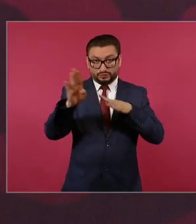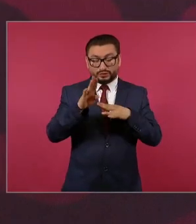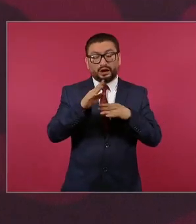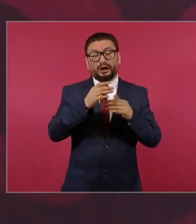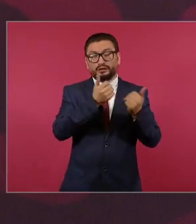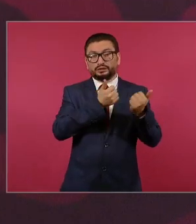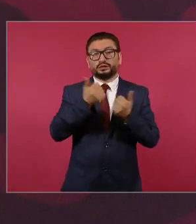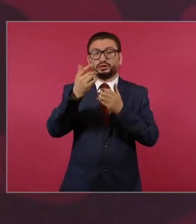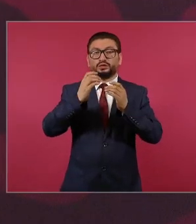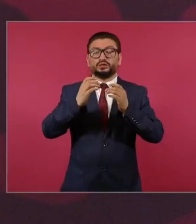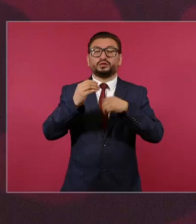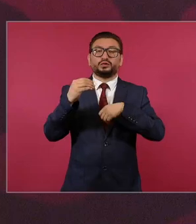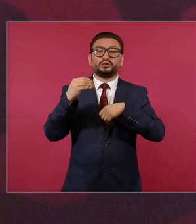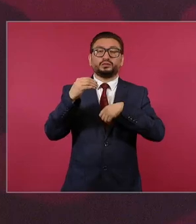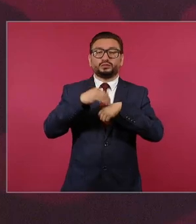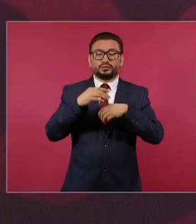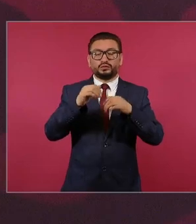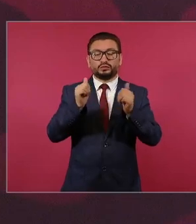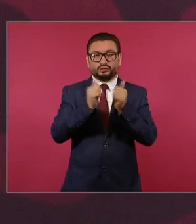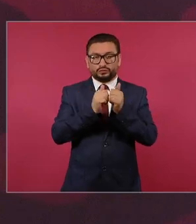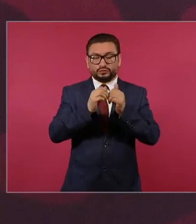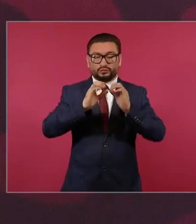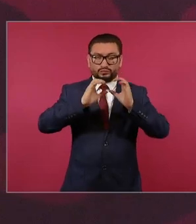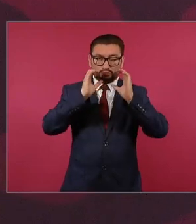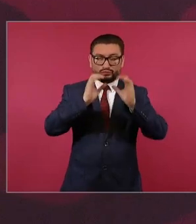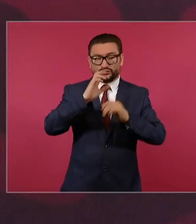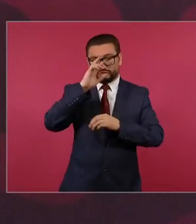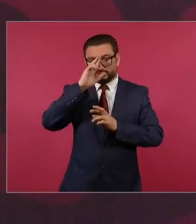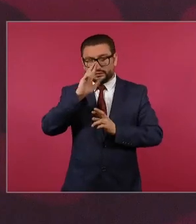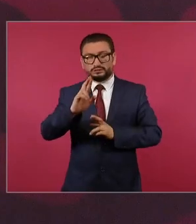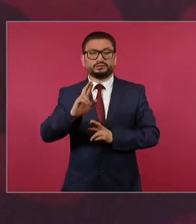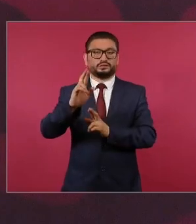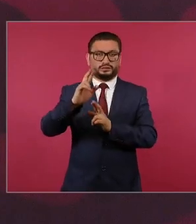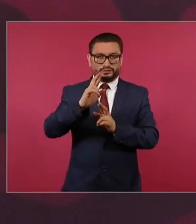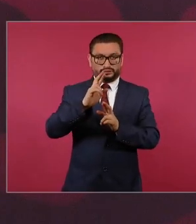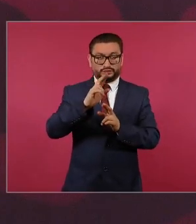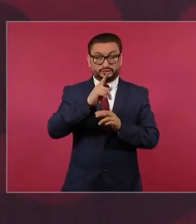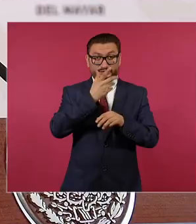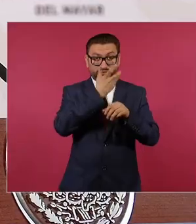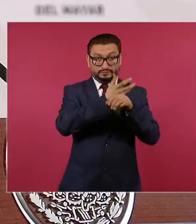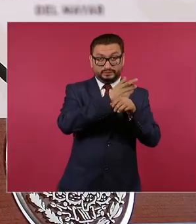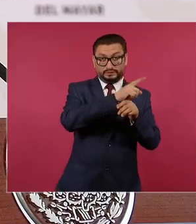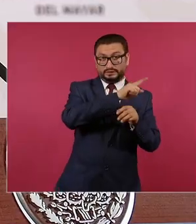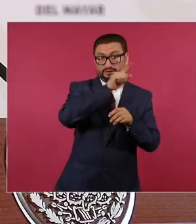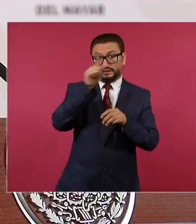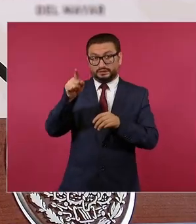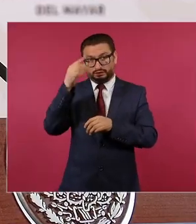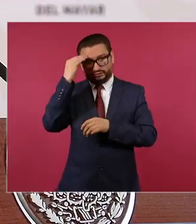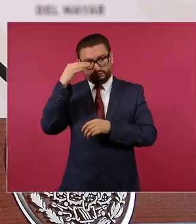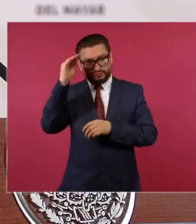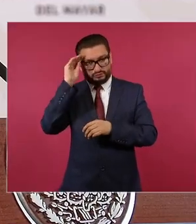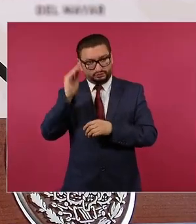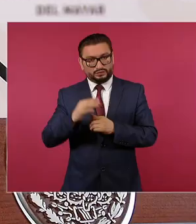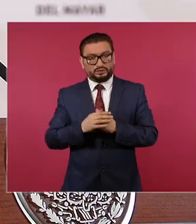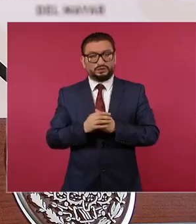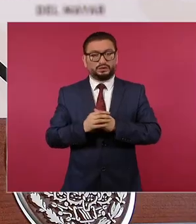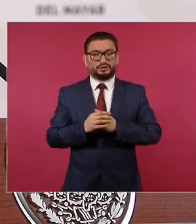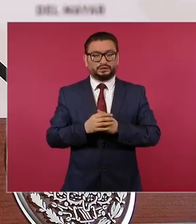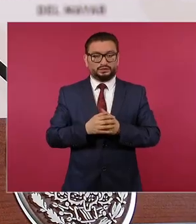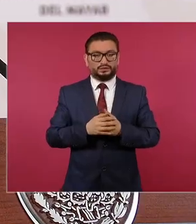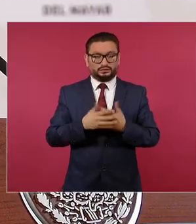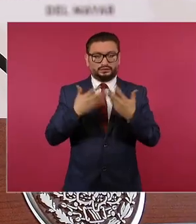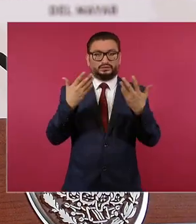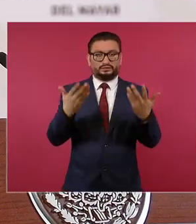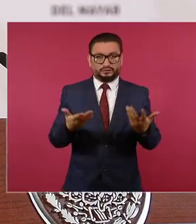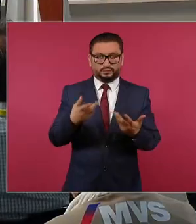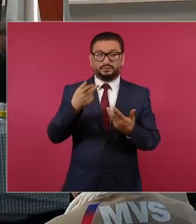cuidadoso a Cuba desde Estados Unidos. ¿Y por qué? Entonces,